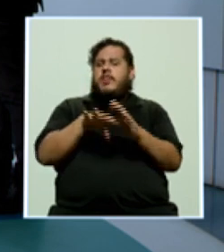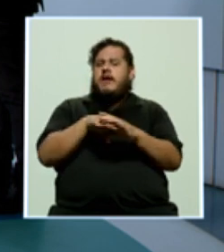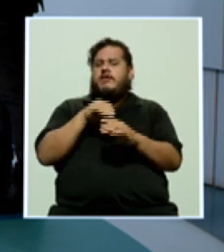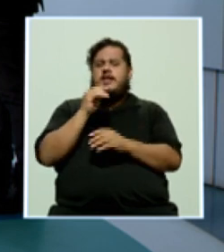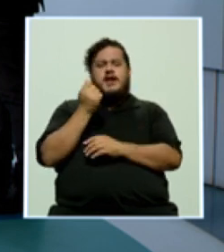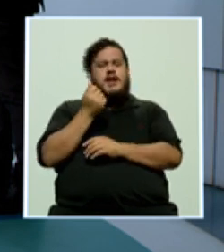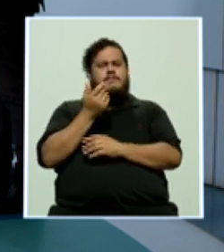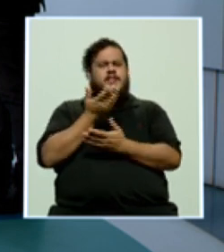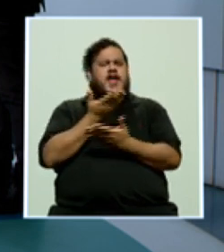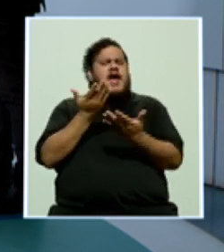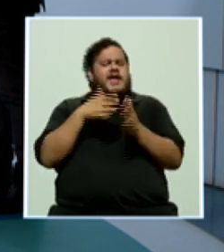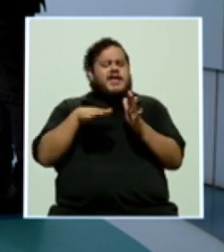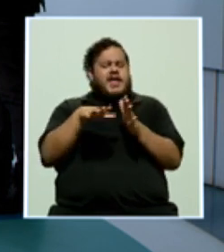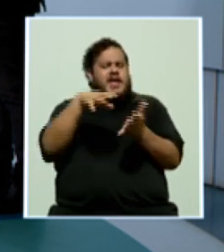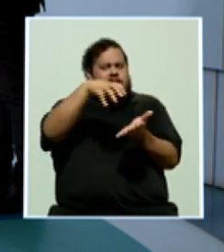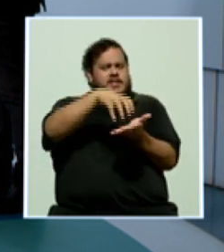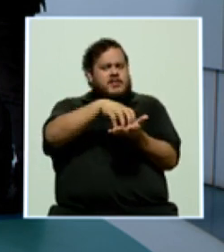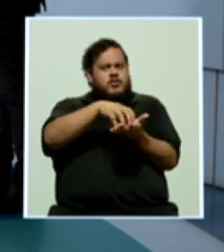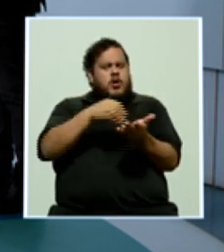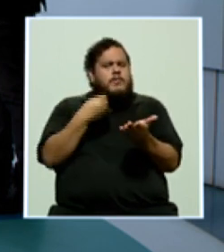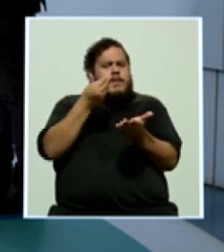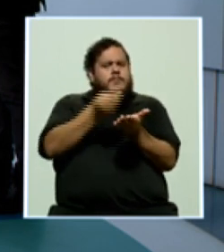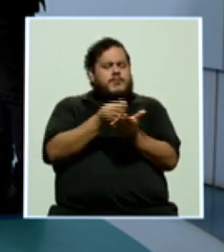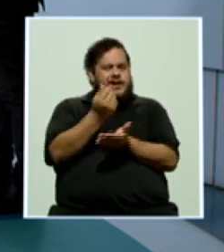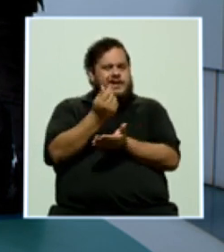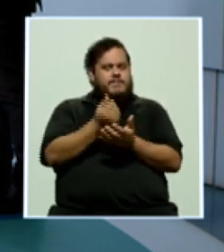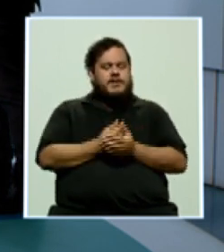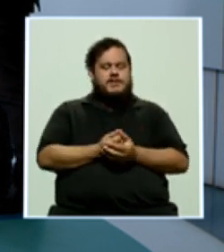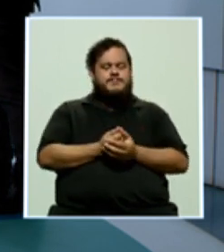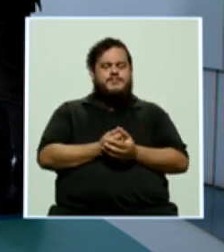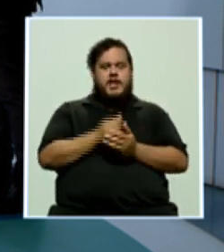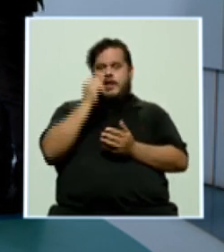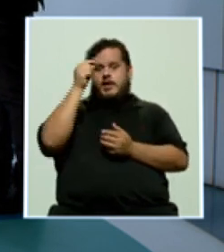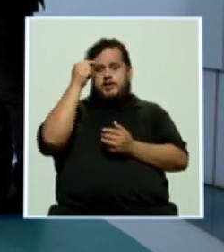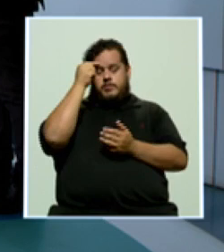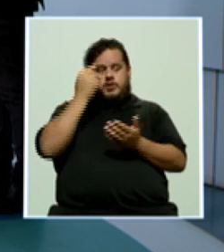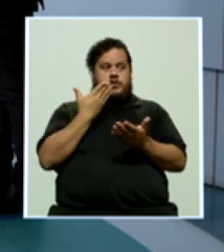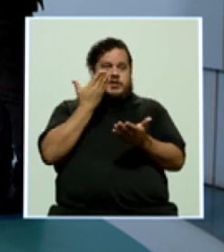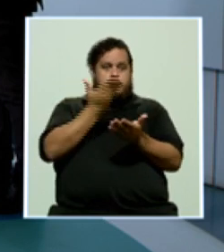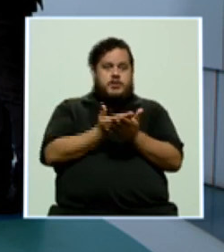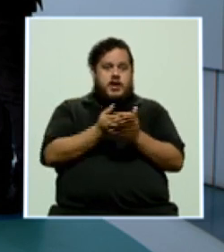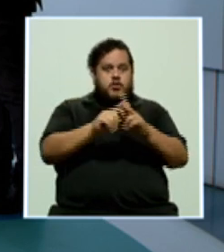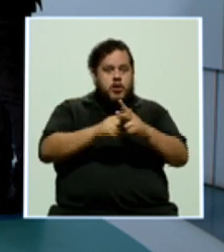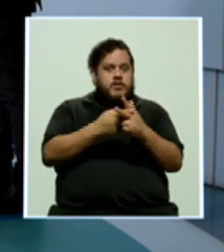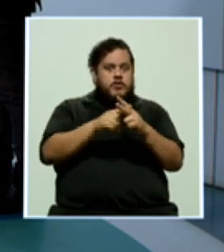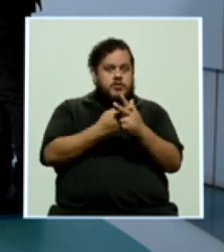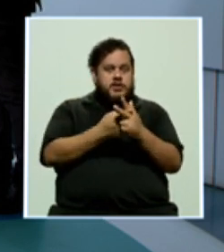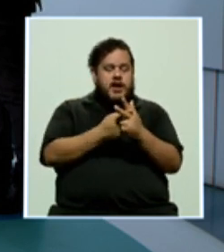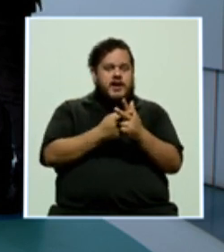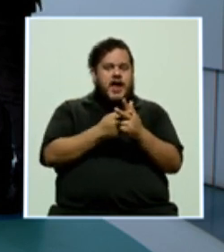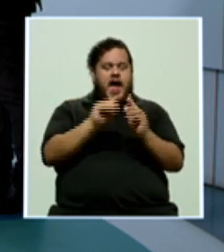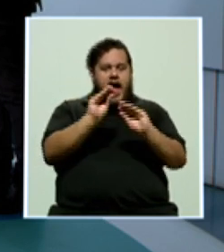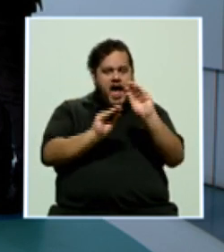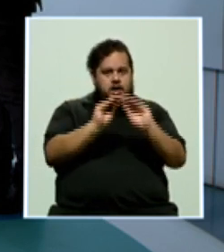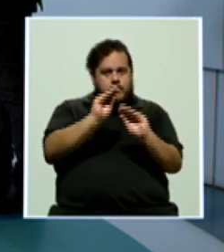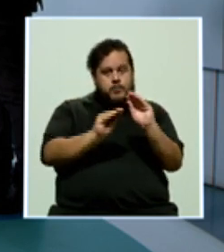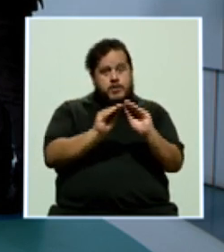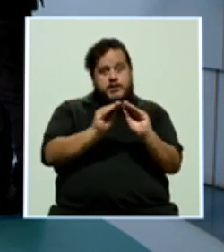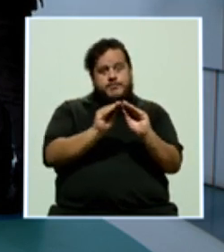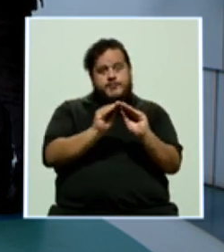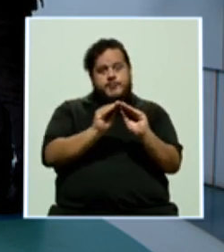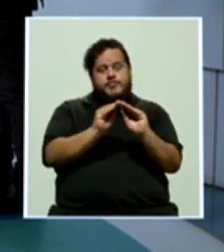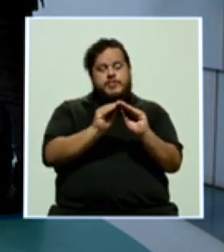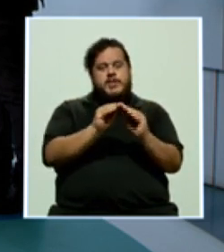qué sector va a aportar la plata. El gobierno está proponiendo reajustar, reacomodar